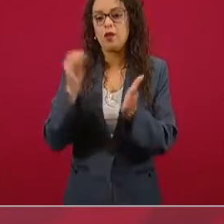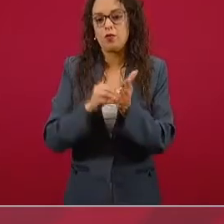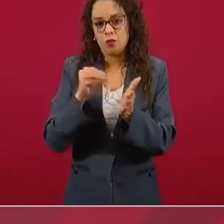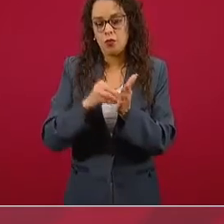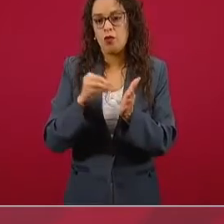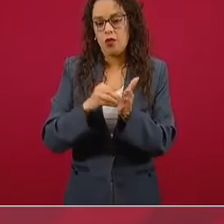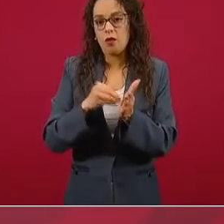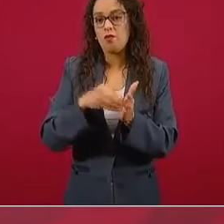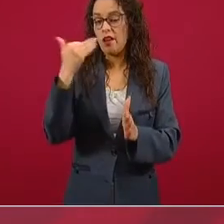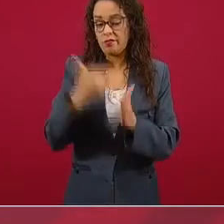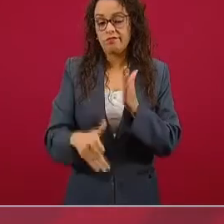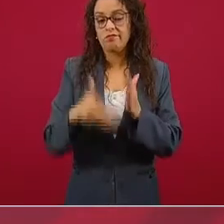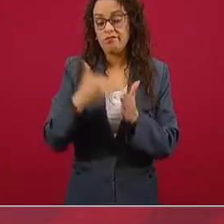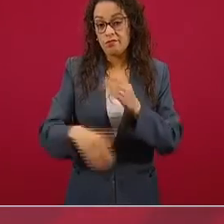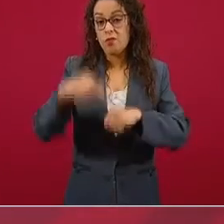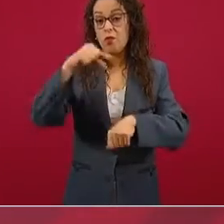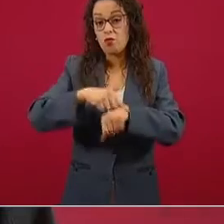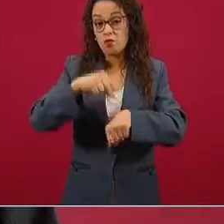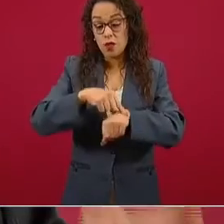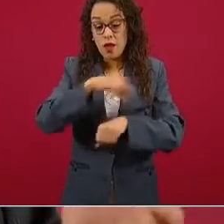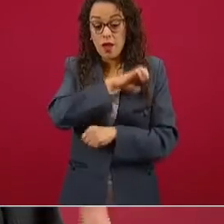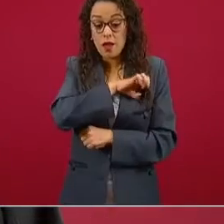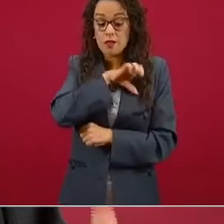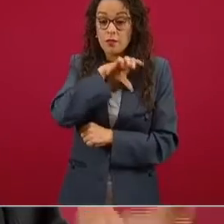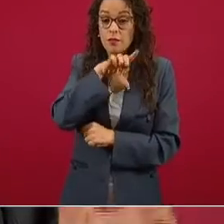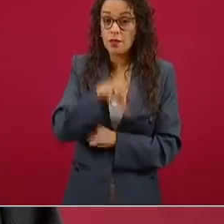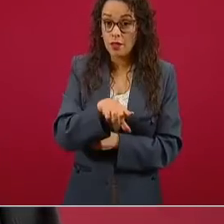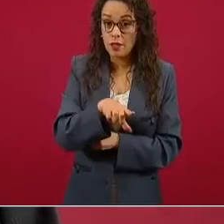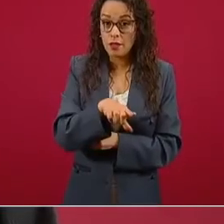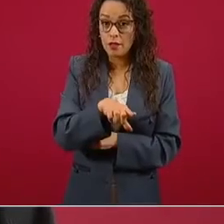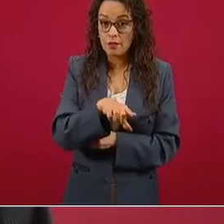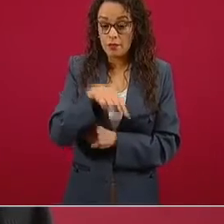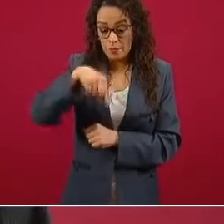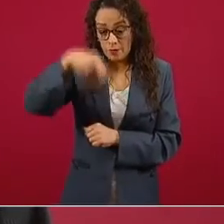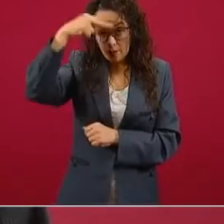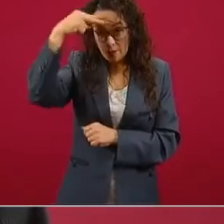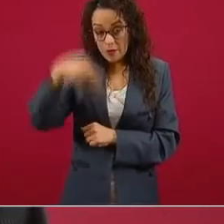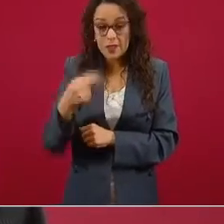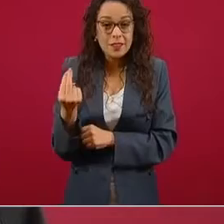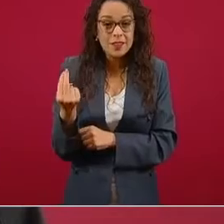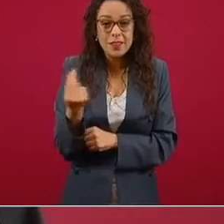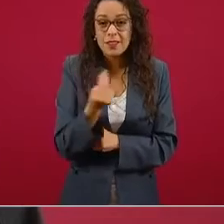médicos y los especialistas que necesita el país,